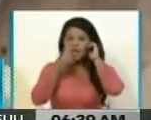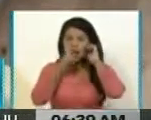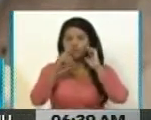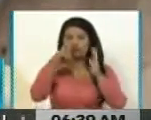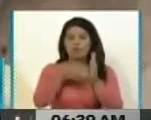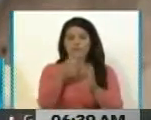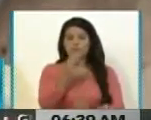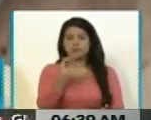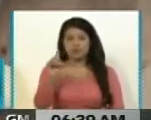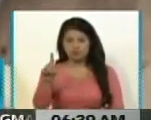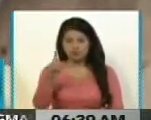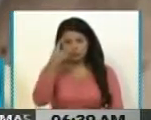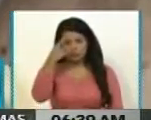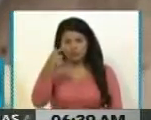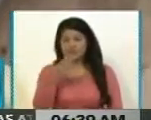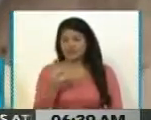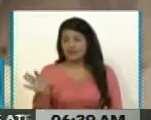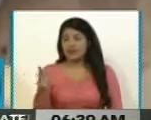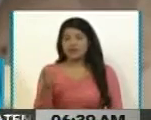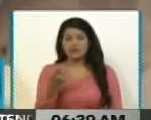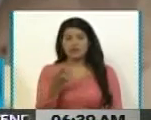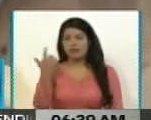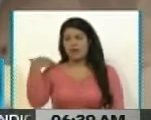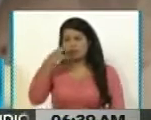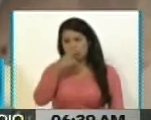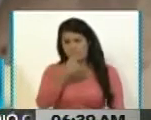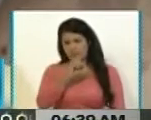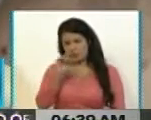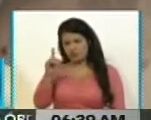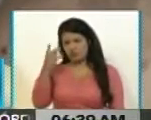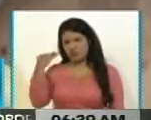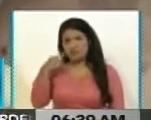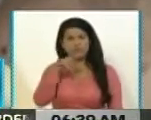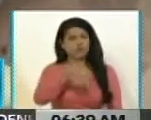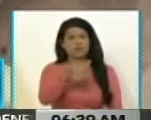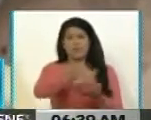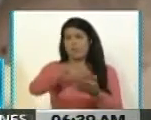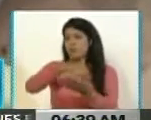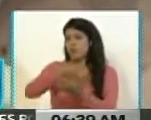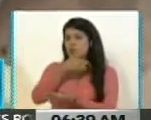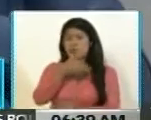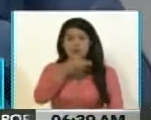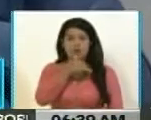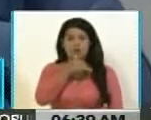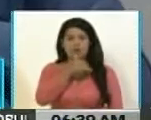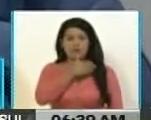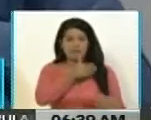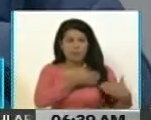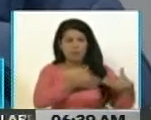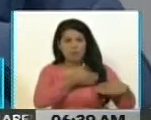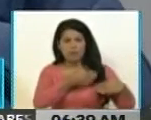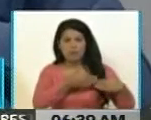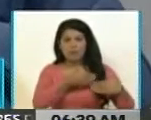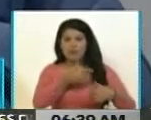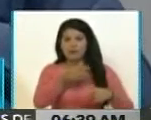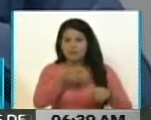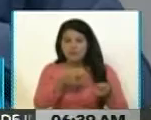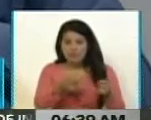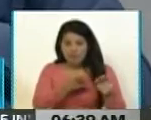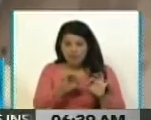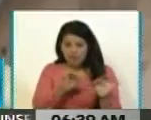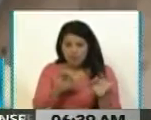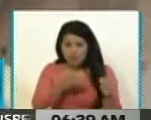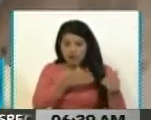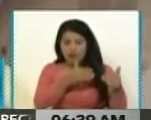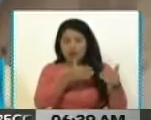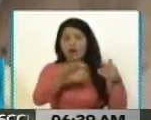se estaba hablando de escasez de alimentos en Venezuela. Una preparación mediática para eso. Claro, porque ha sido siempre un tema